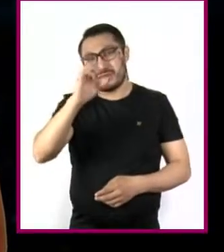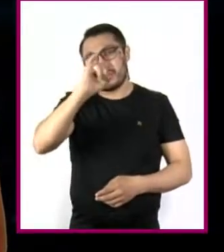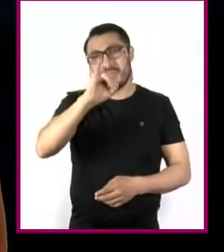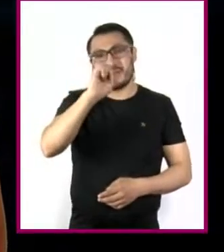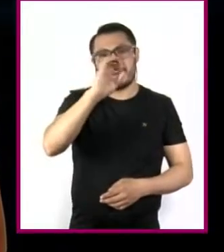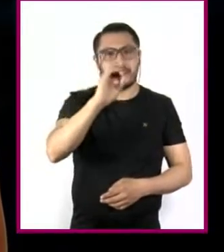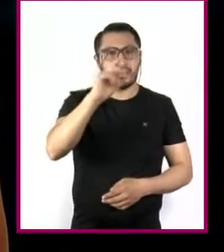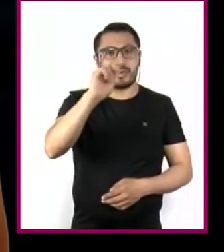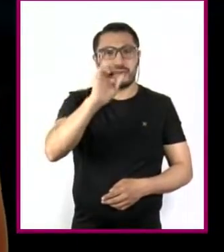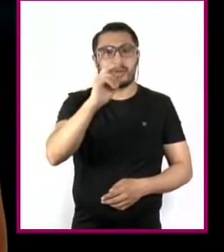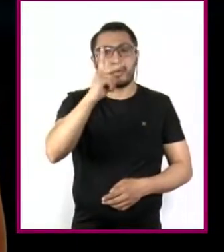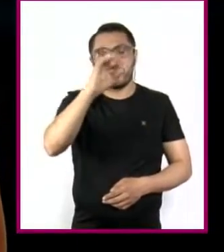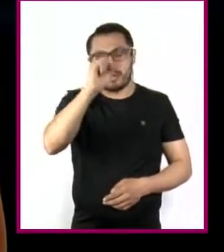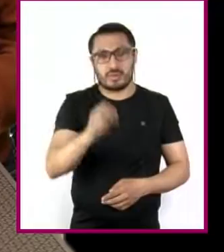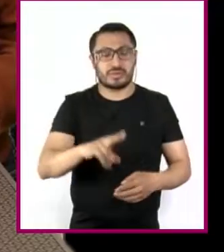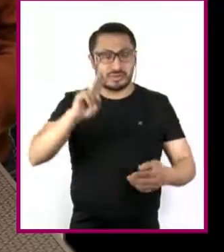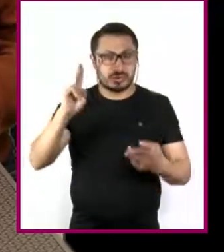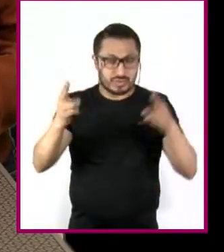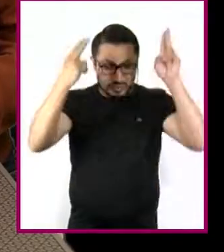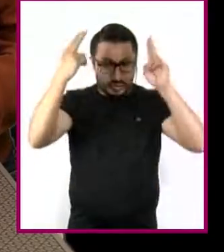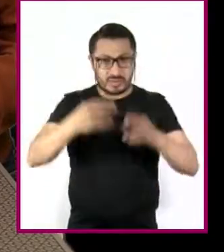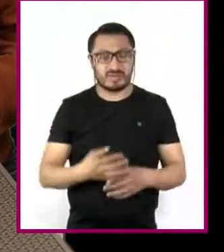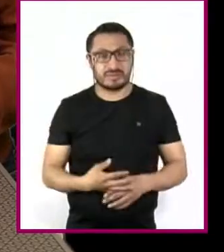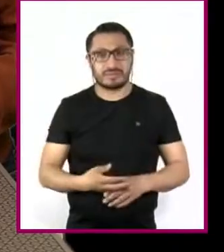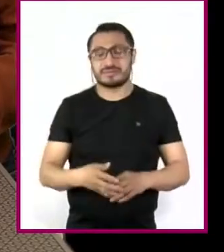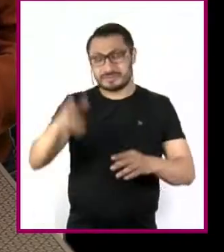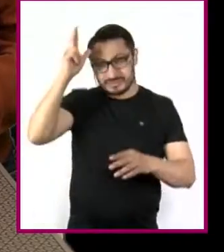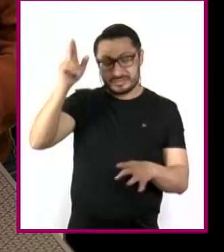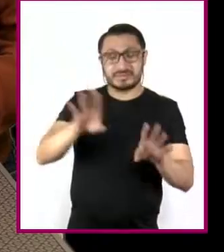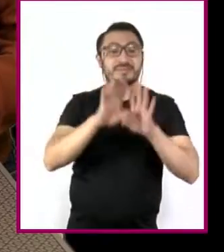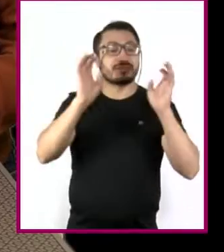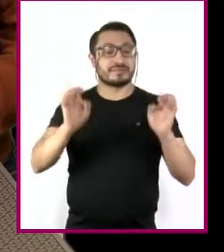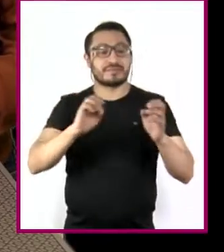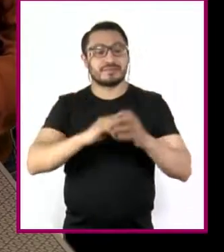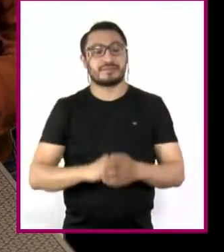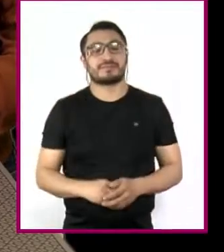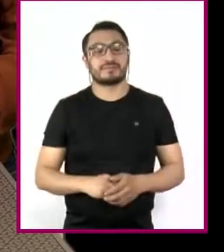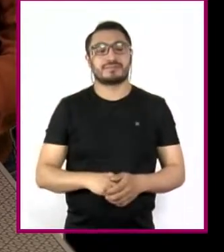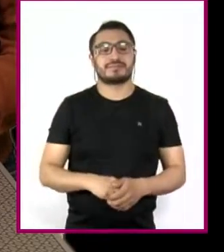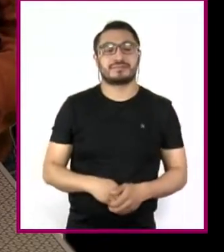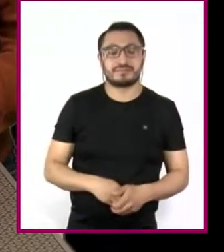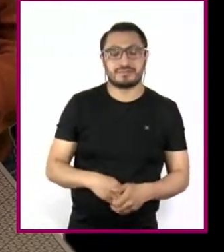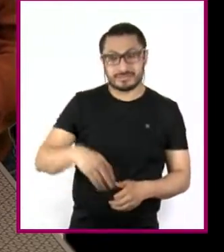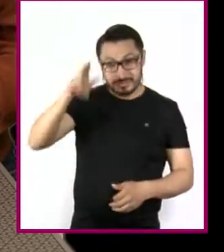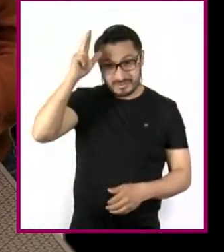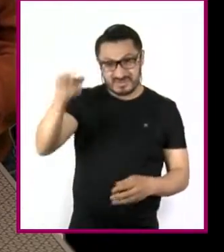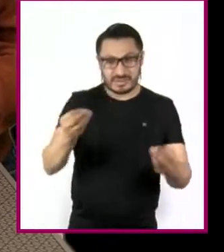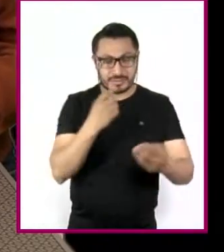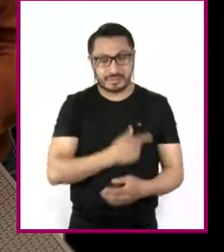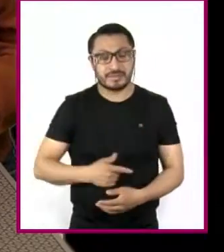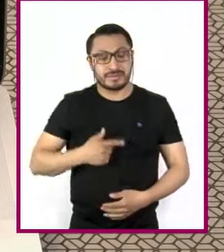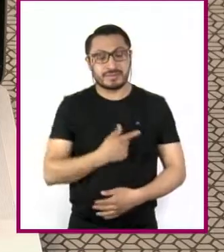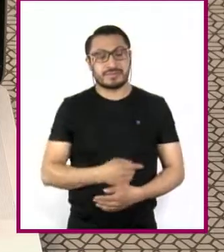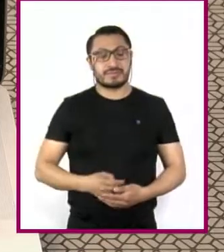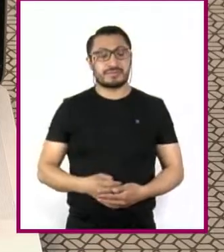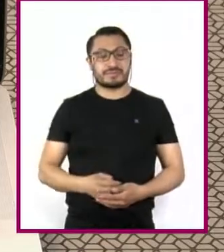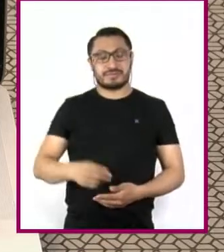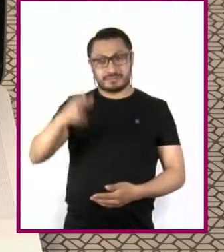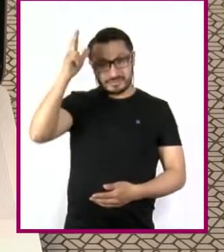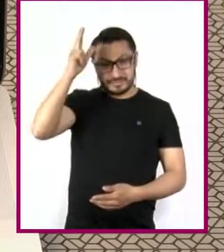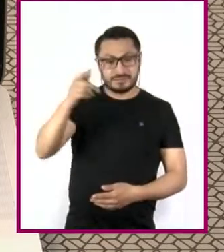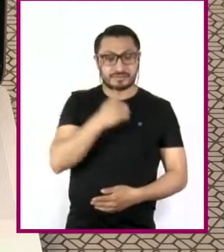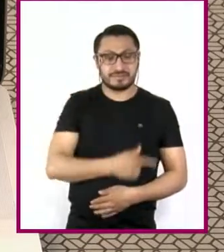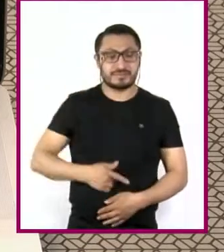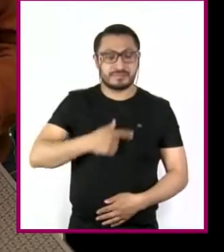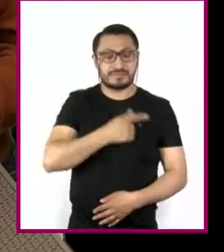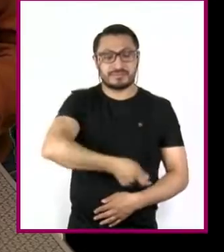origen cosmogénico y antropogénico. Hola doctora, ¿cómo está? ¿Qué tal, doctora? Mucho gusto. Hola chicos, encantada